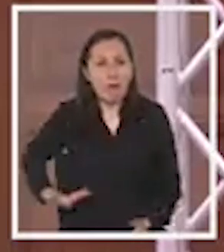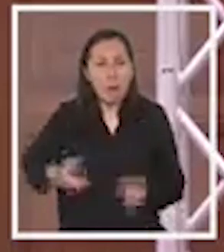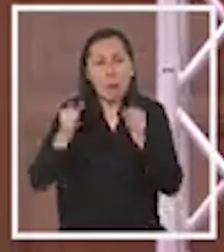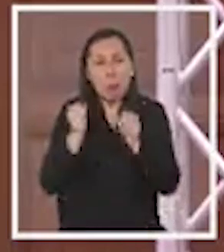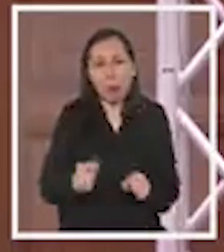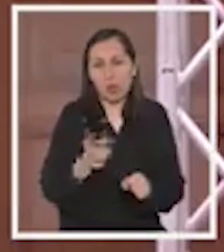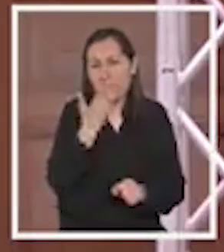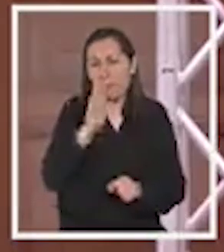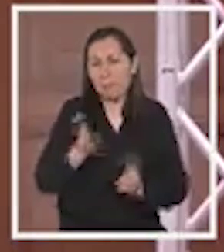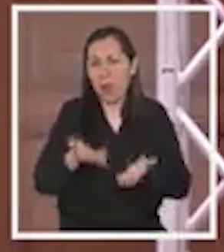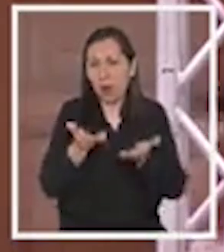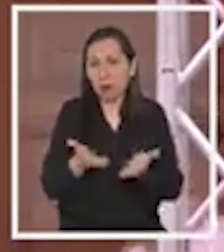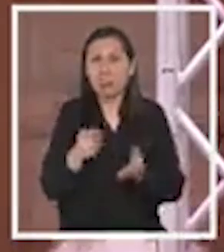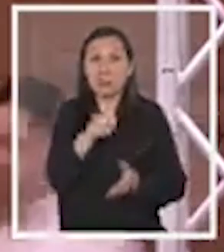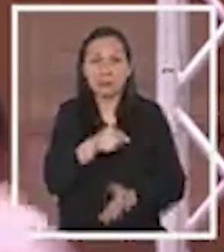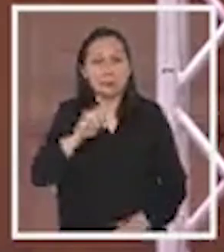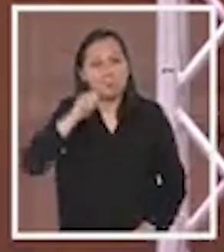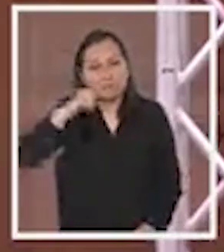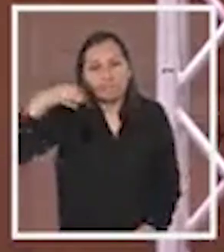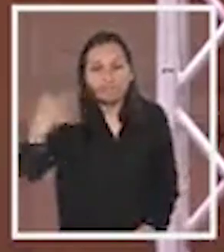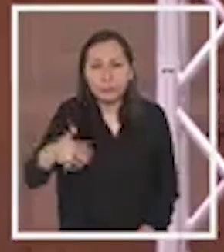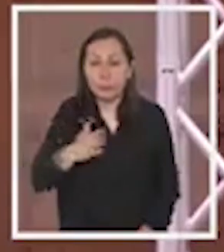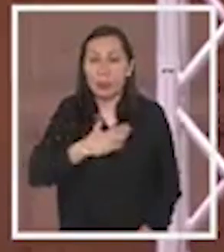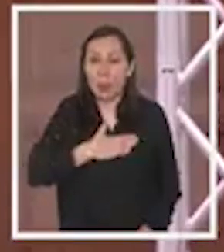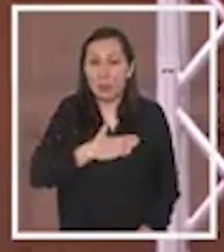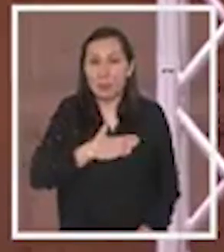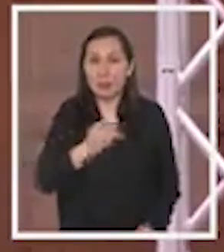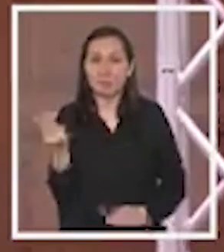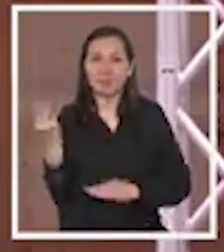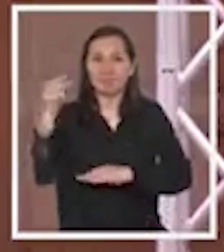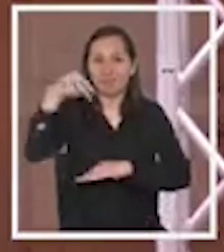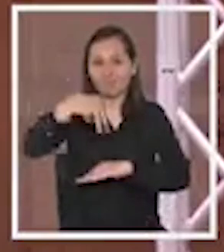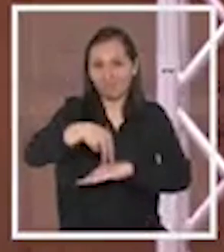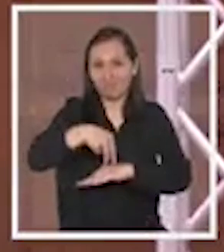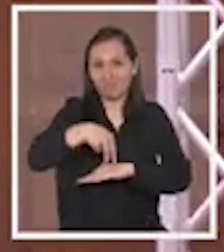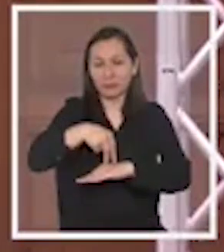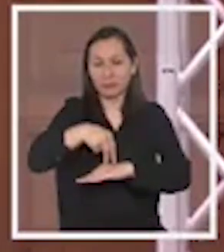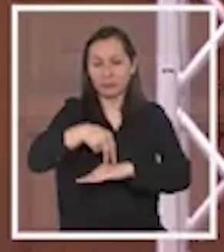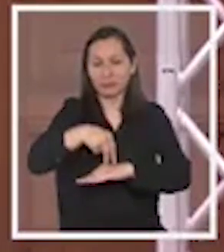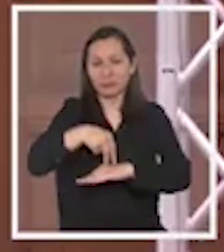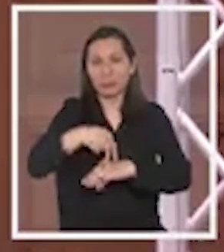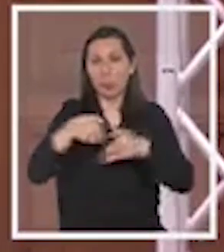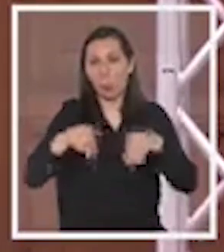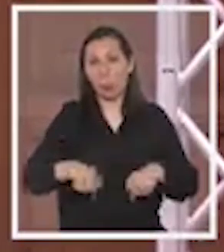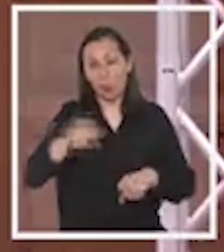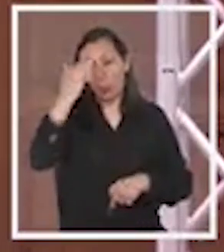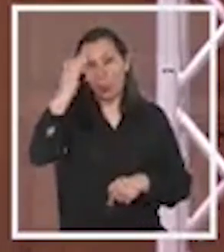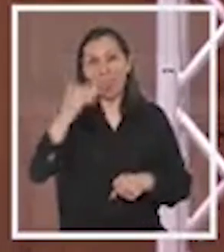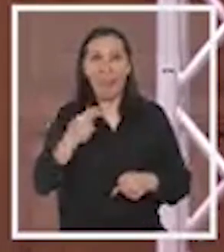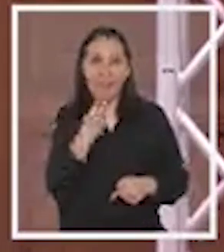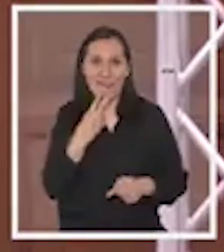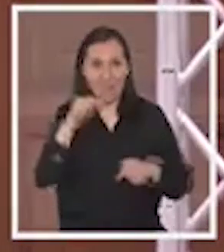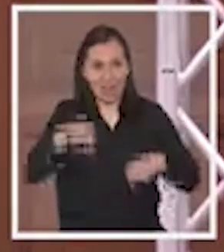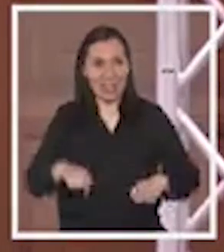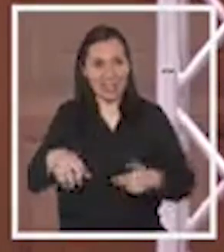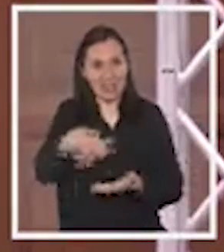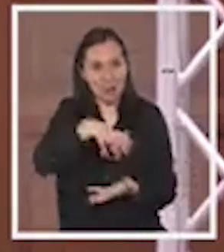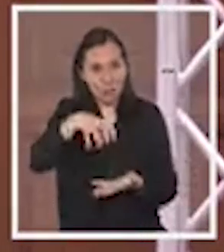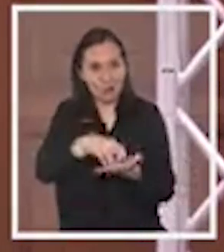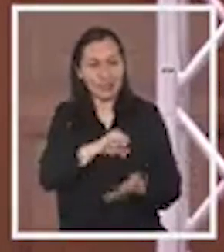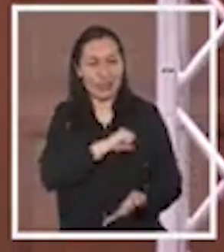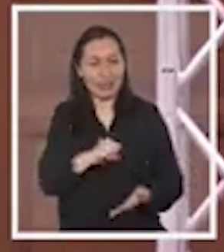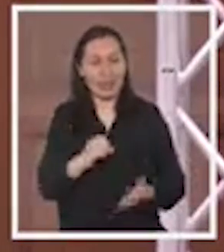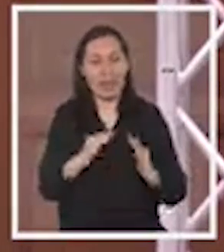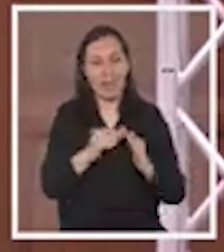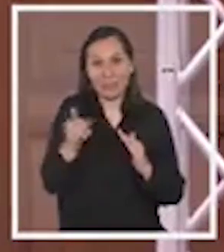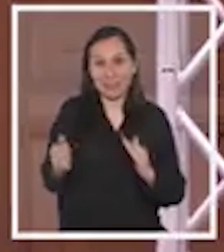mejor. Por eso es muy significativo para mí estar aquí como hoy día vecino de la comuna de Santiago,